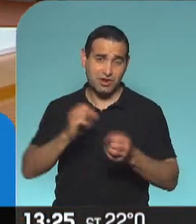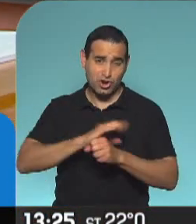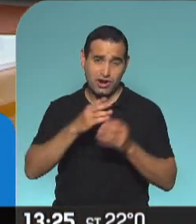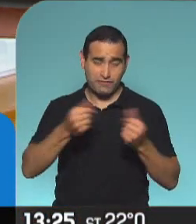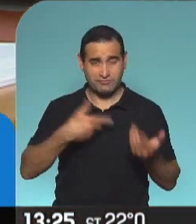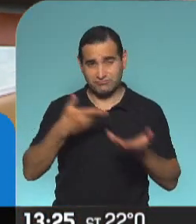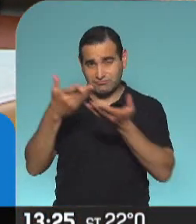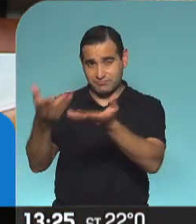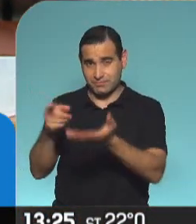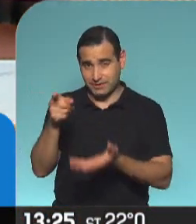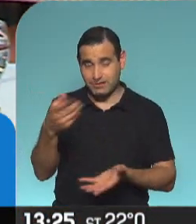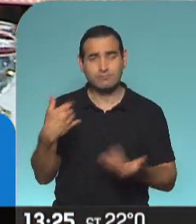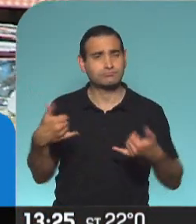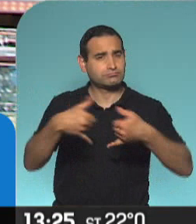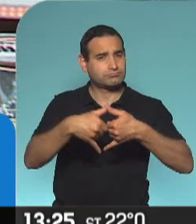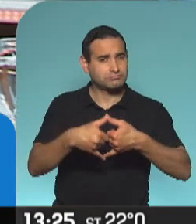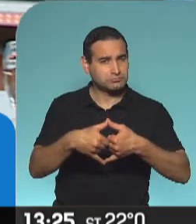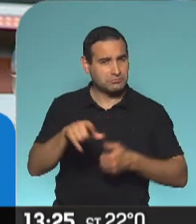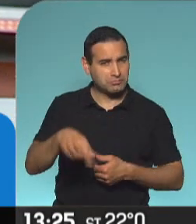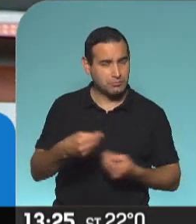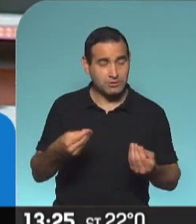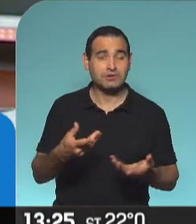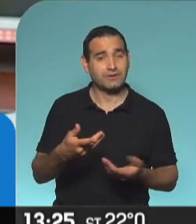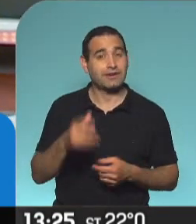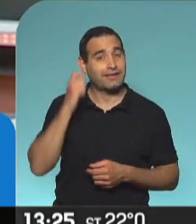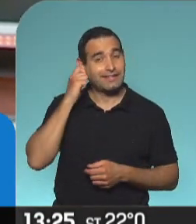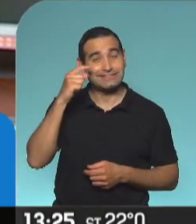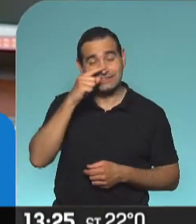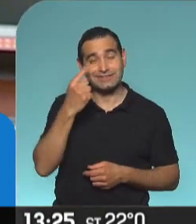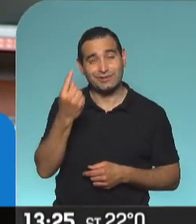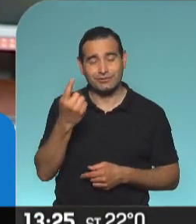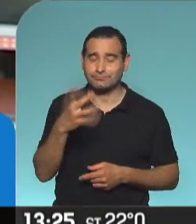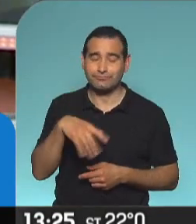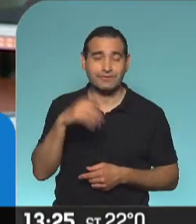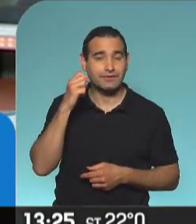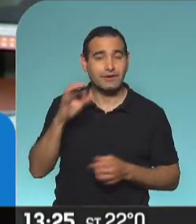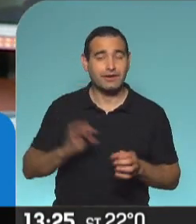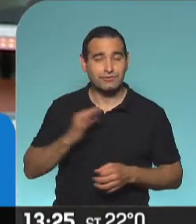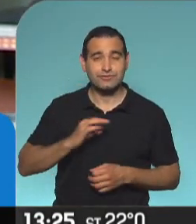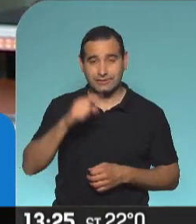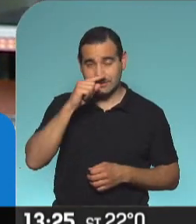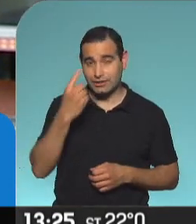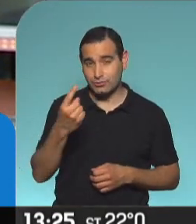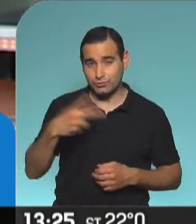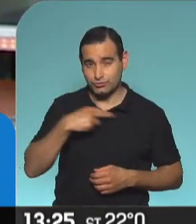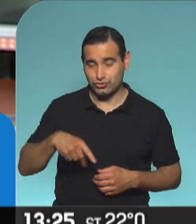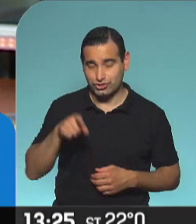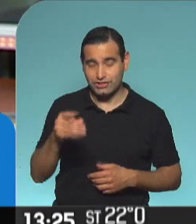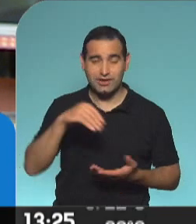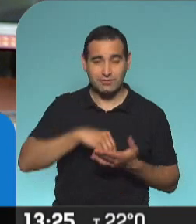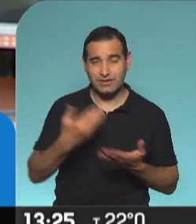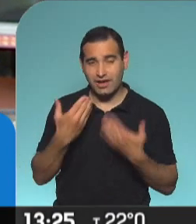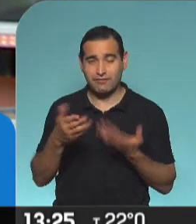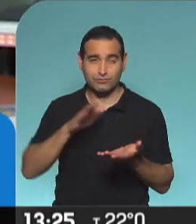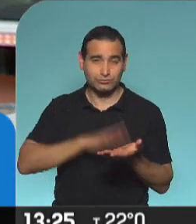conversación telefónica se produjo a partir de los 71 años que cumple la república popular china y además de pandemia hablaron claro está de